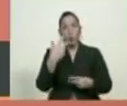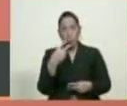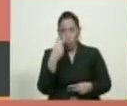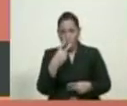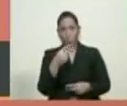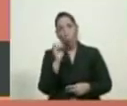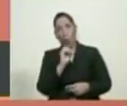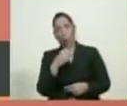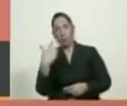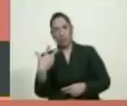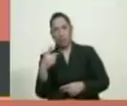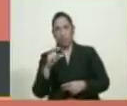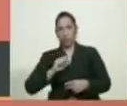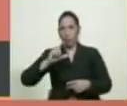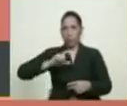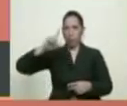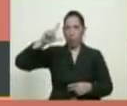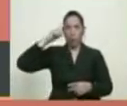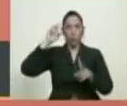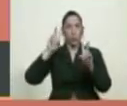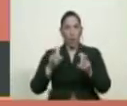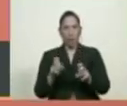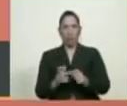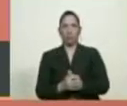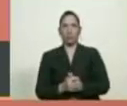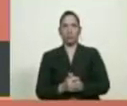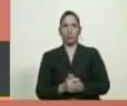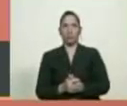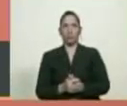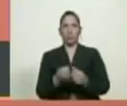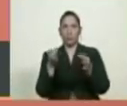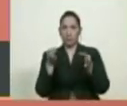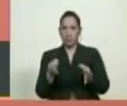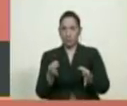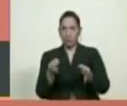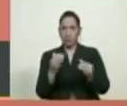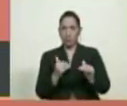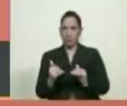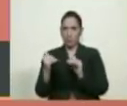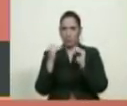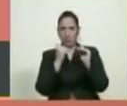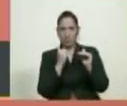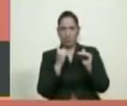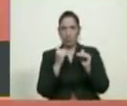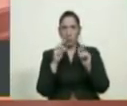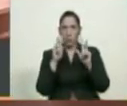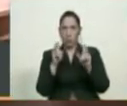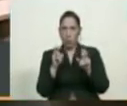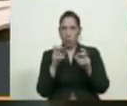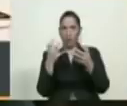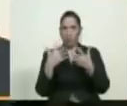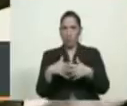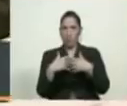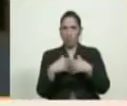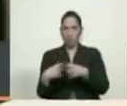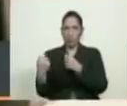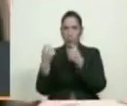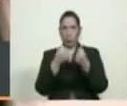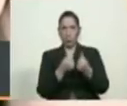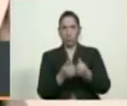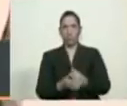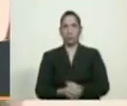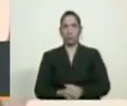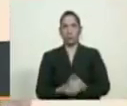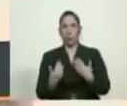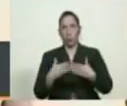vamos a establecer la nueva tabla que va a tener características similares a la de la administración pública. Así